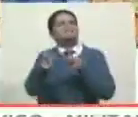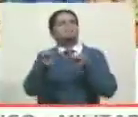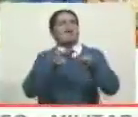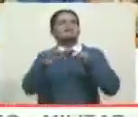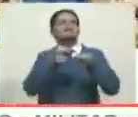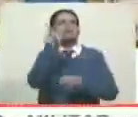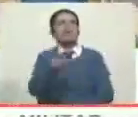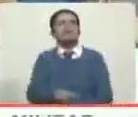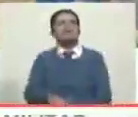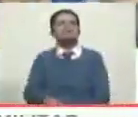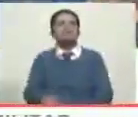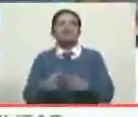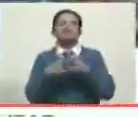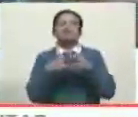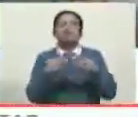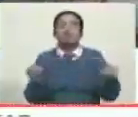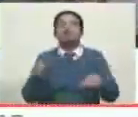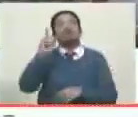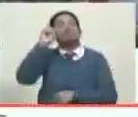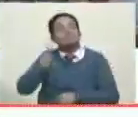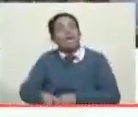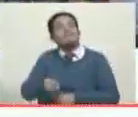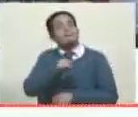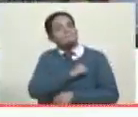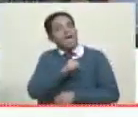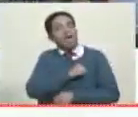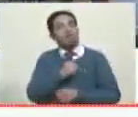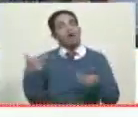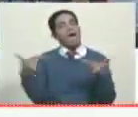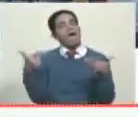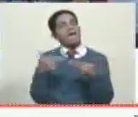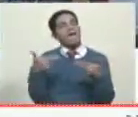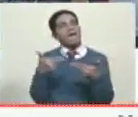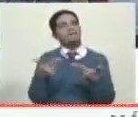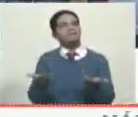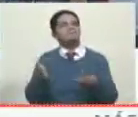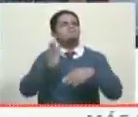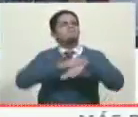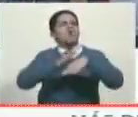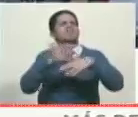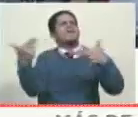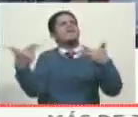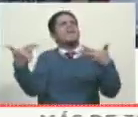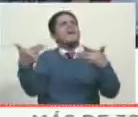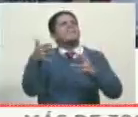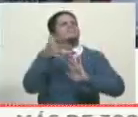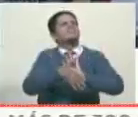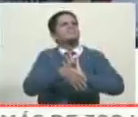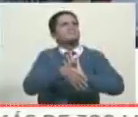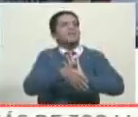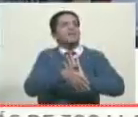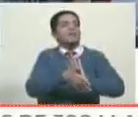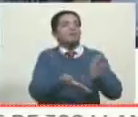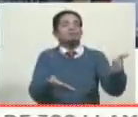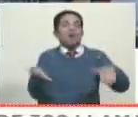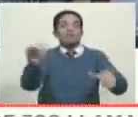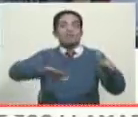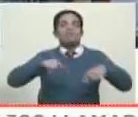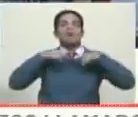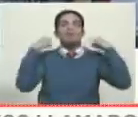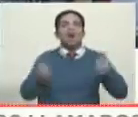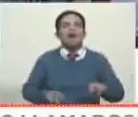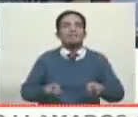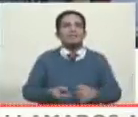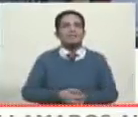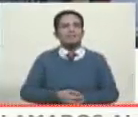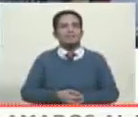todo debemos tenerle miedo a una guerra civil porque una guerra civil implica fuertes una